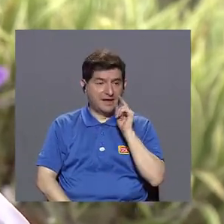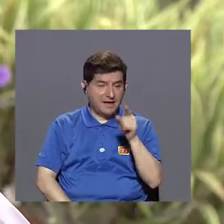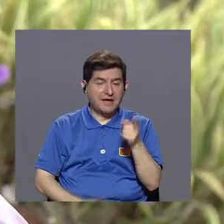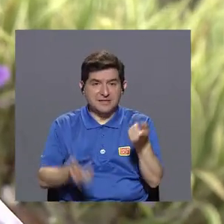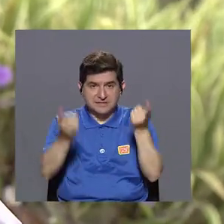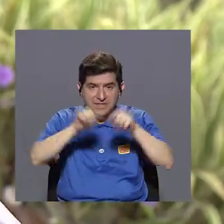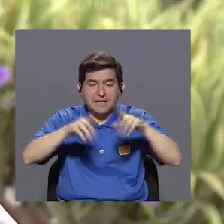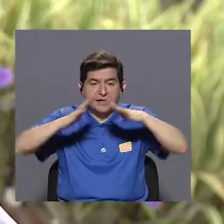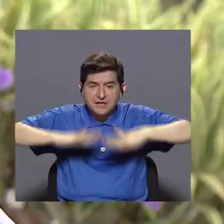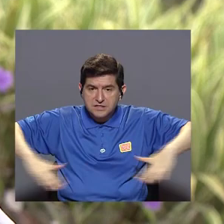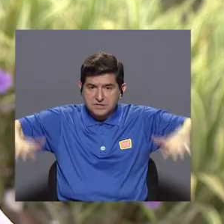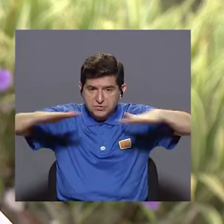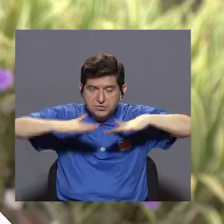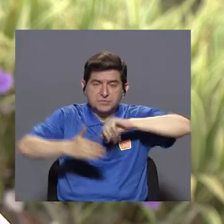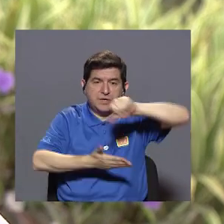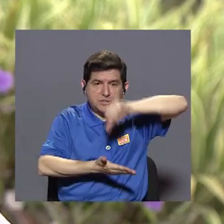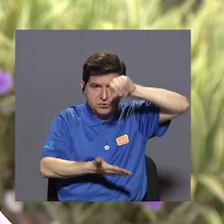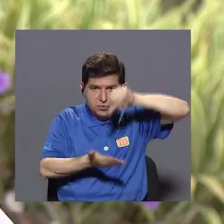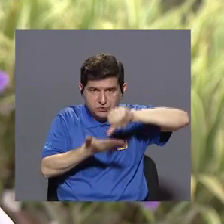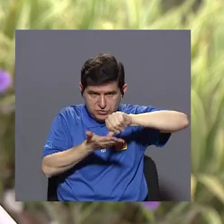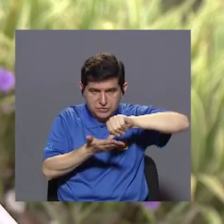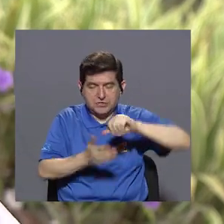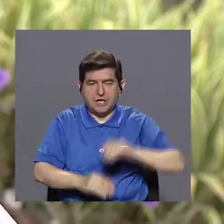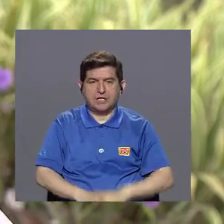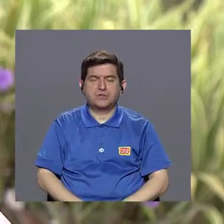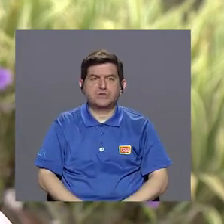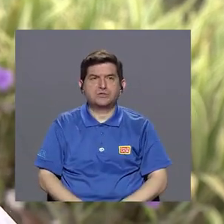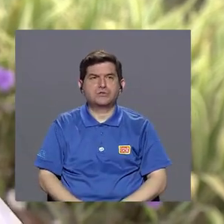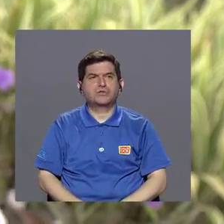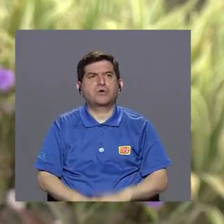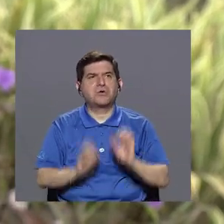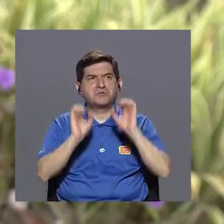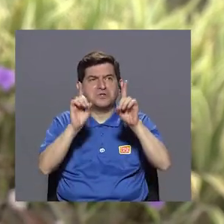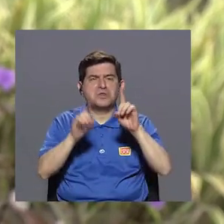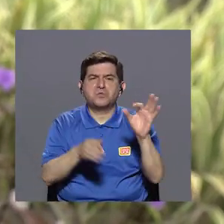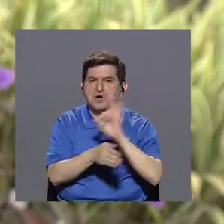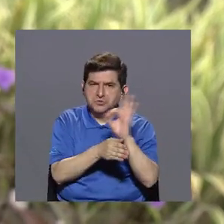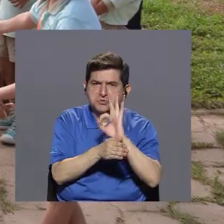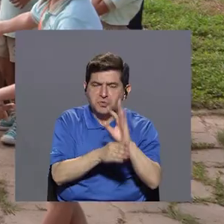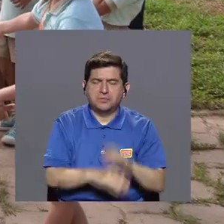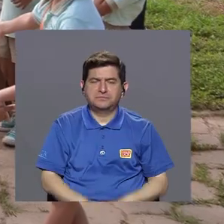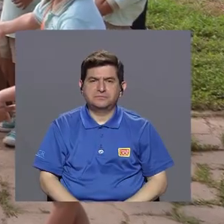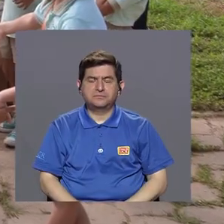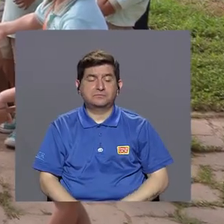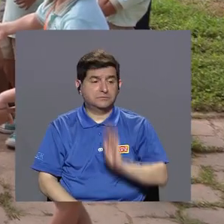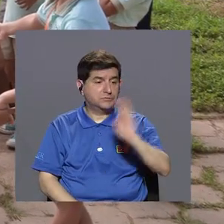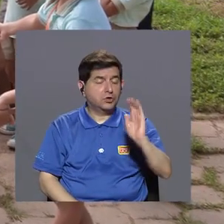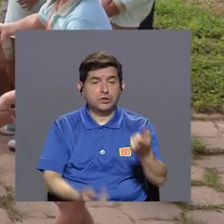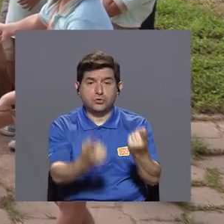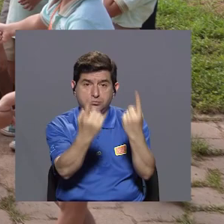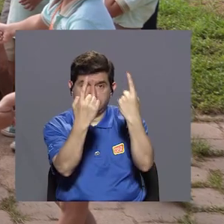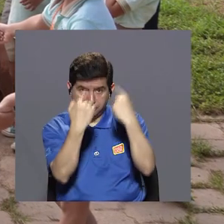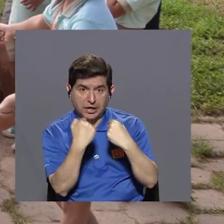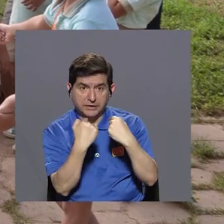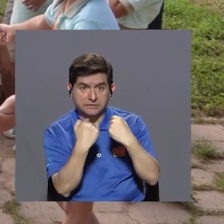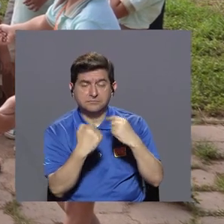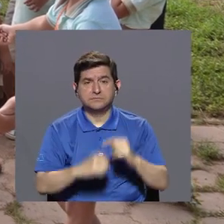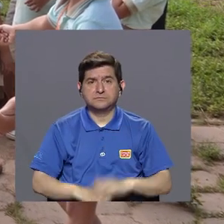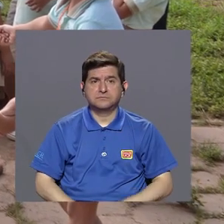Ahí, digamos, son espacios, son centros, digamos, funciona como un centro educativo donde llegan los